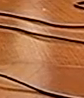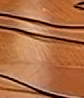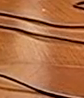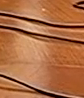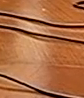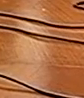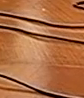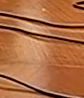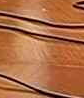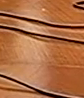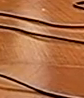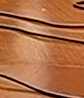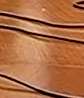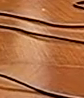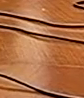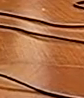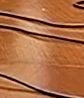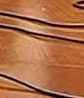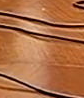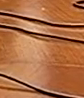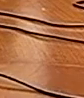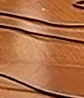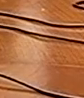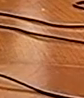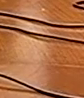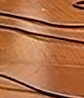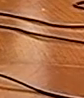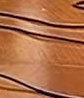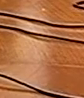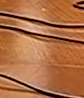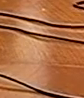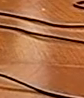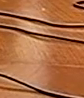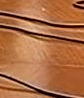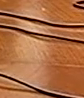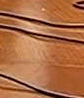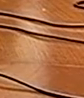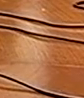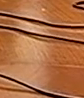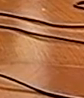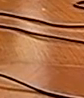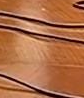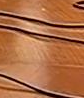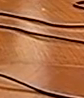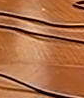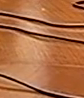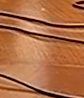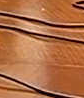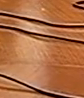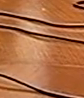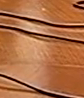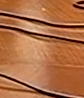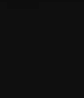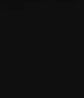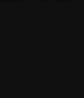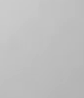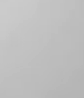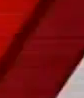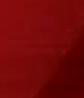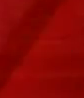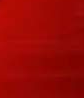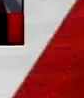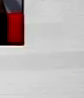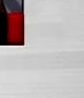siguiente pregunta como realizó la dirección a su cargo el control de calidad de los textos escolares como